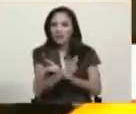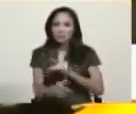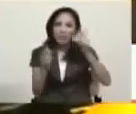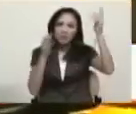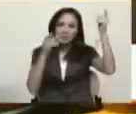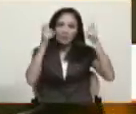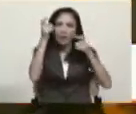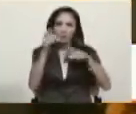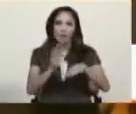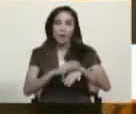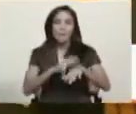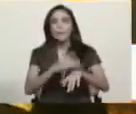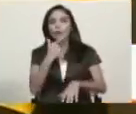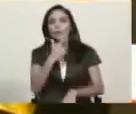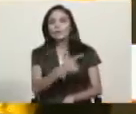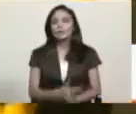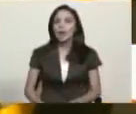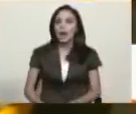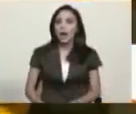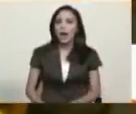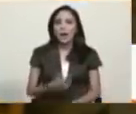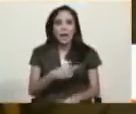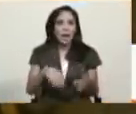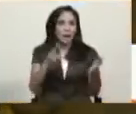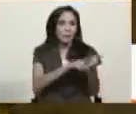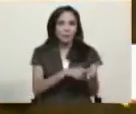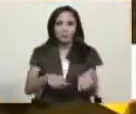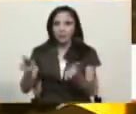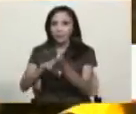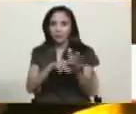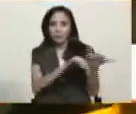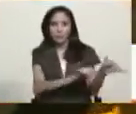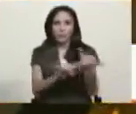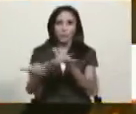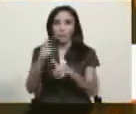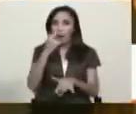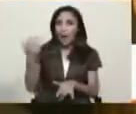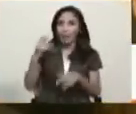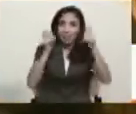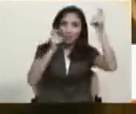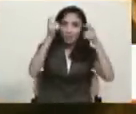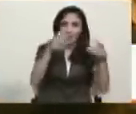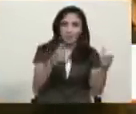¿Por qué dicen de Maduro lo mismo que decían de Chávez?